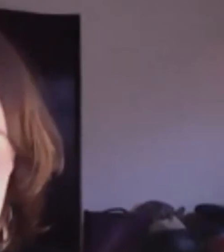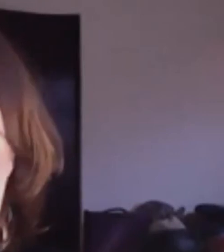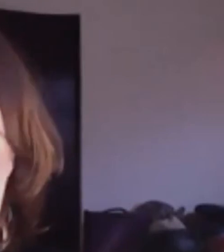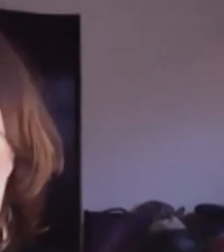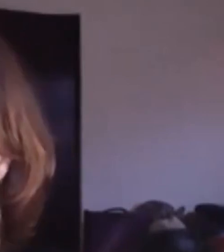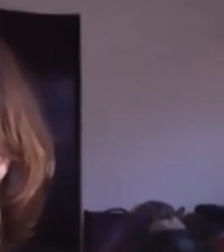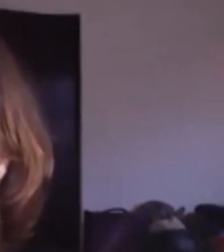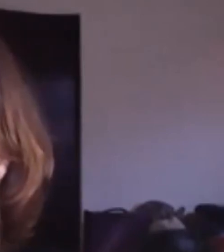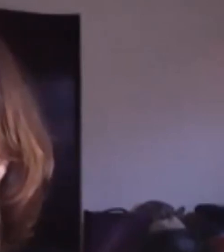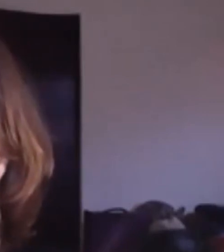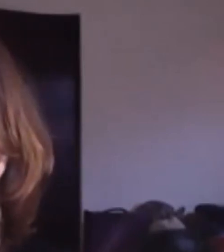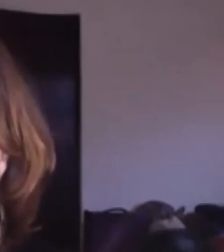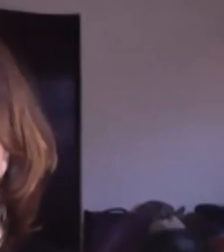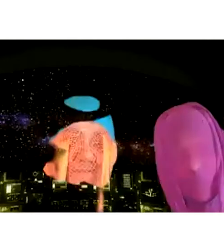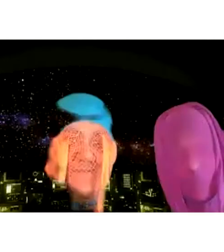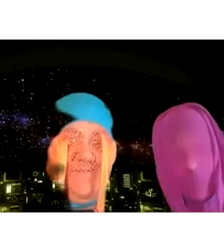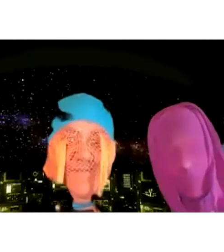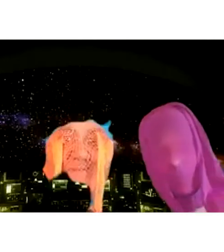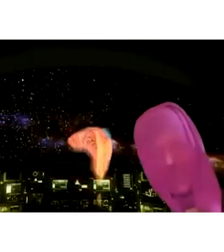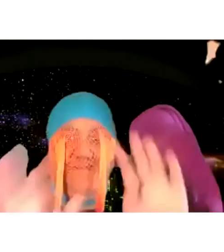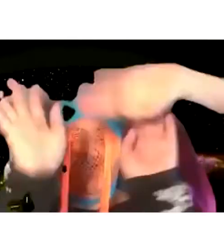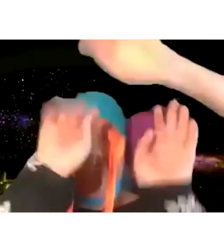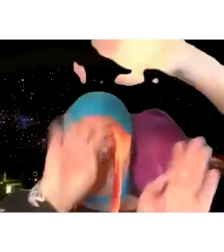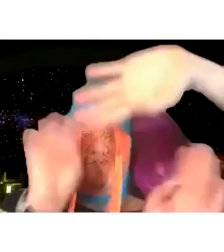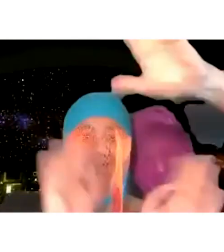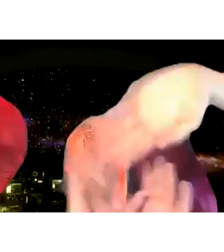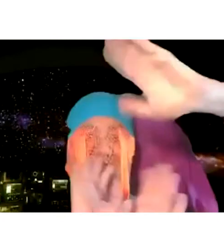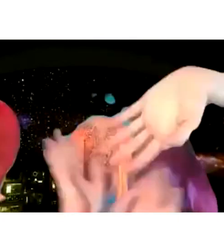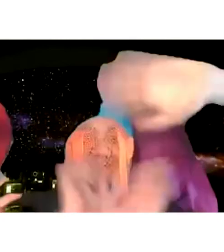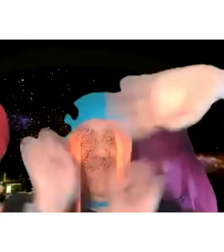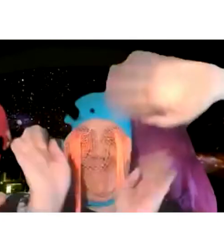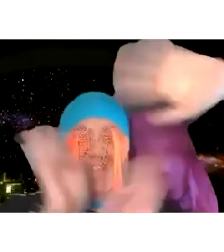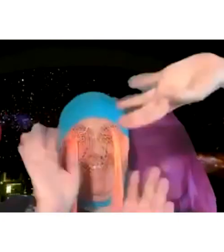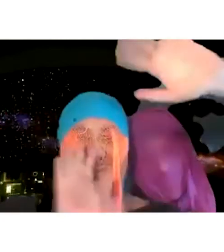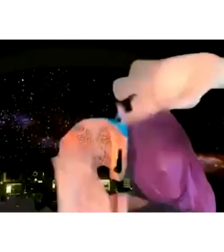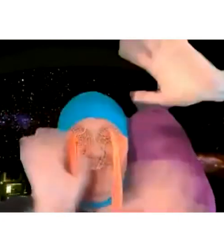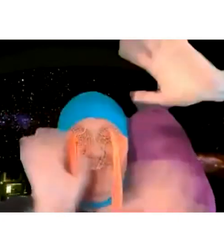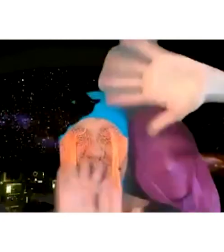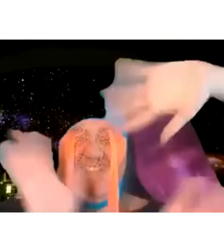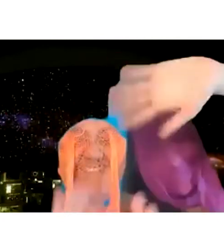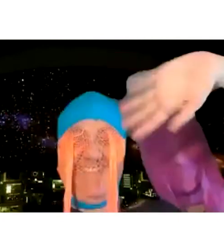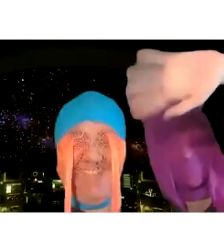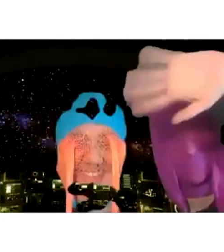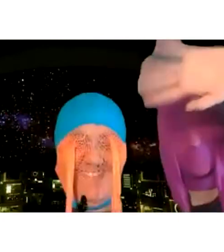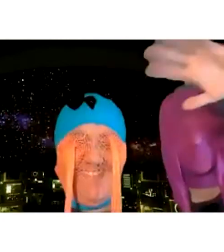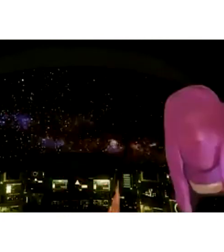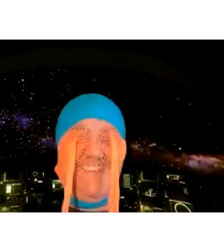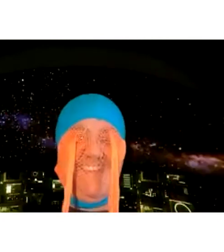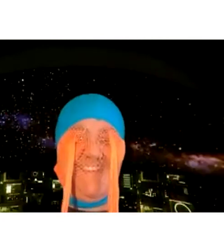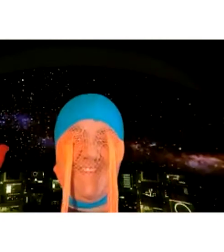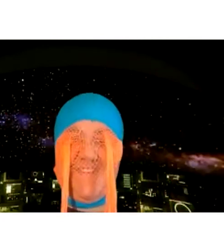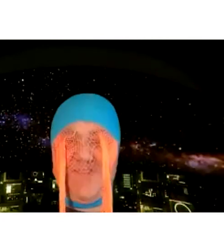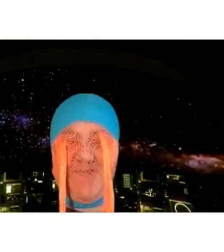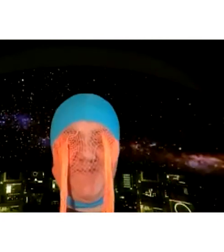que es el colectivo Invasorix. Y con ella vamos a abordar el tema de la